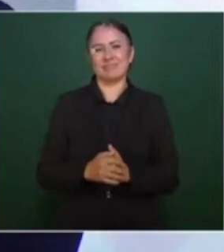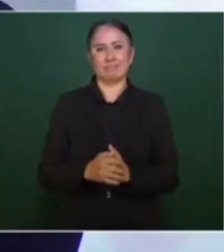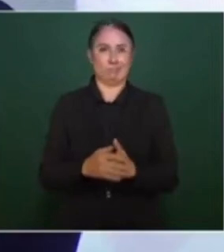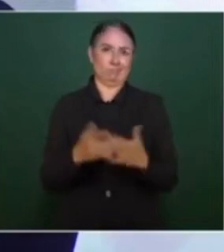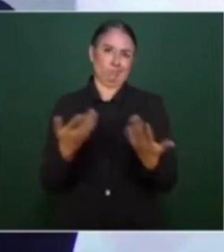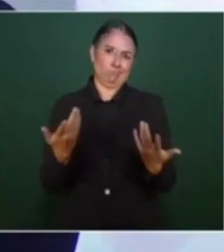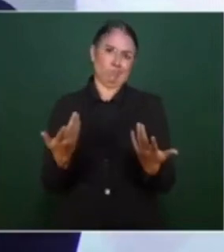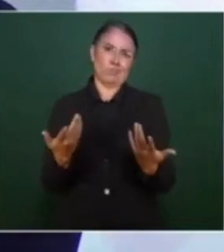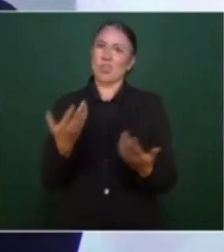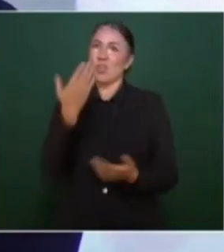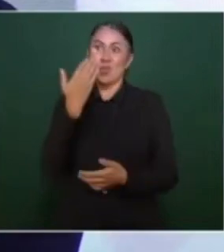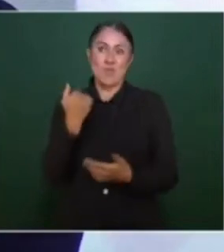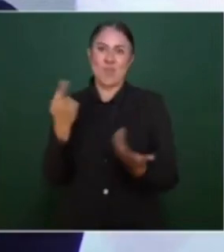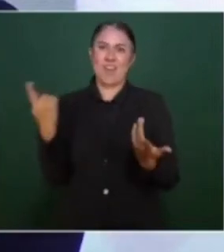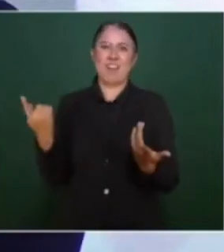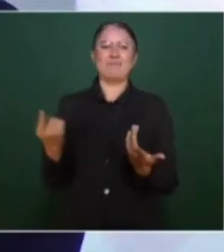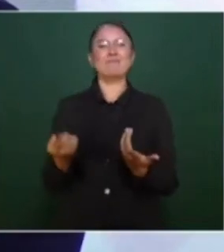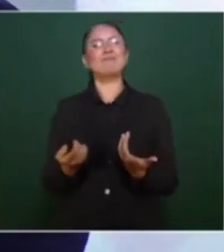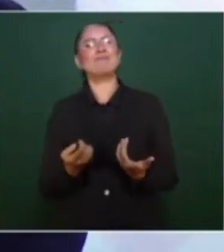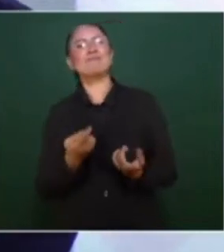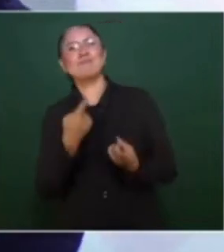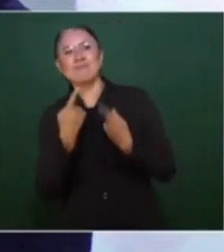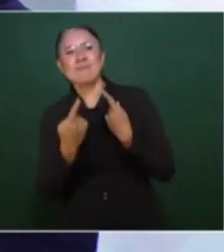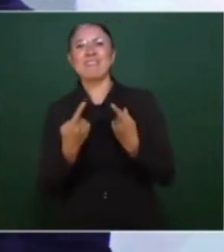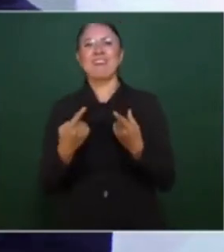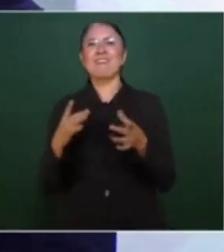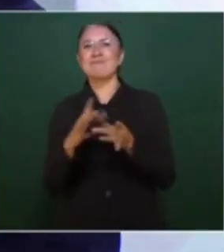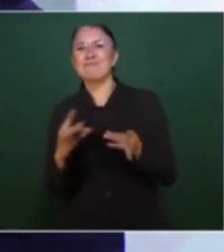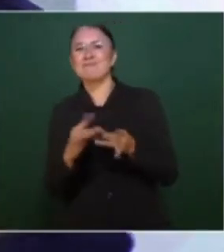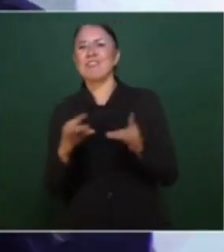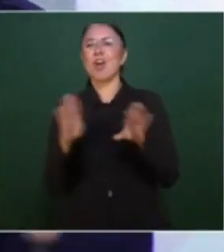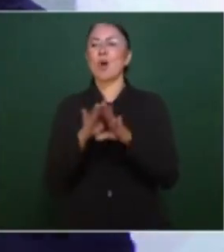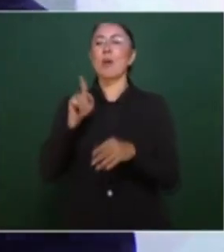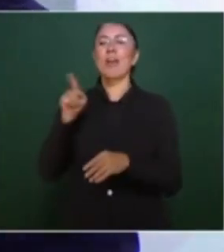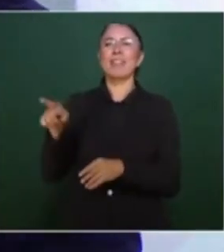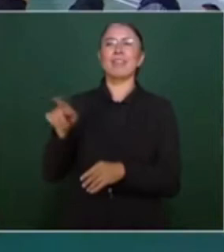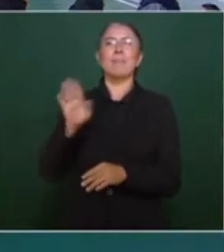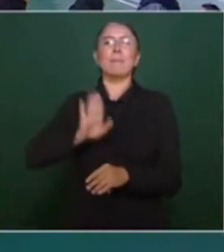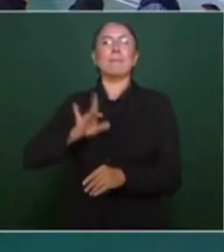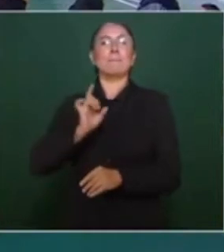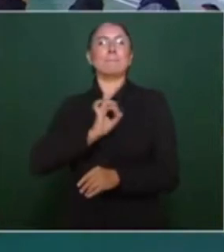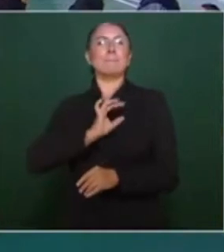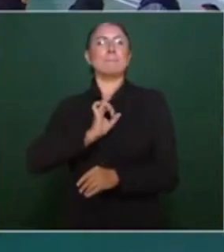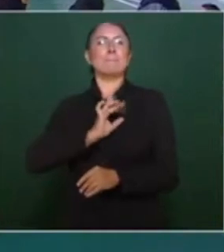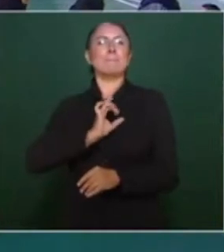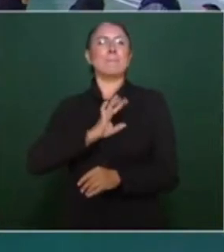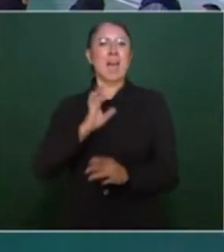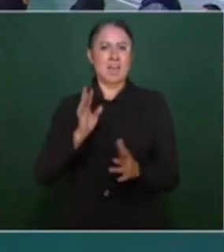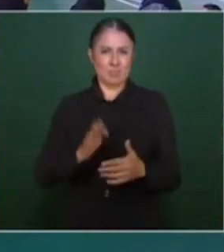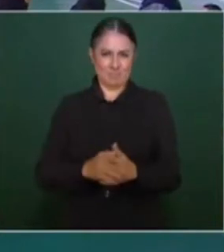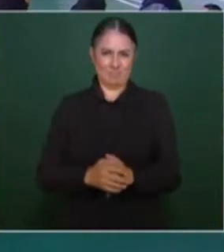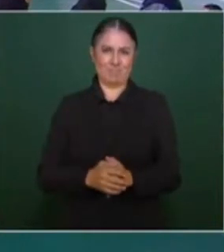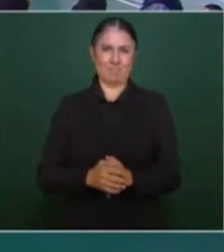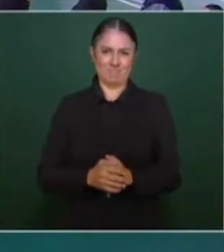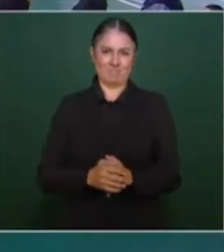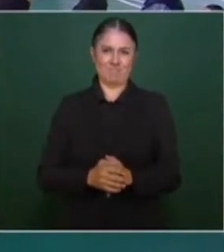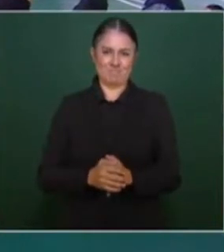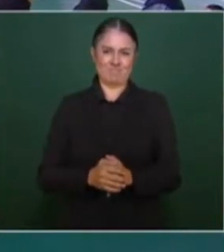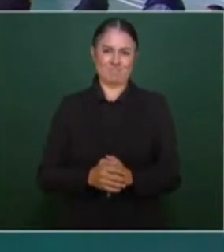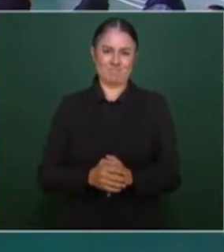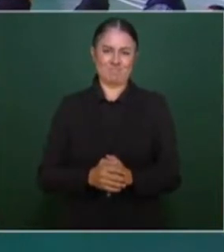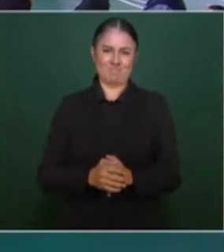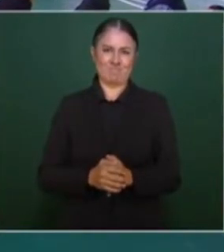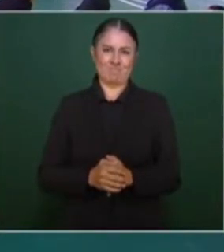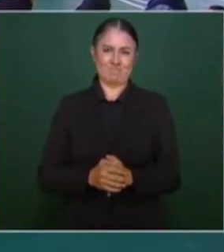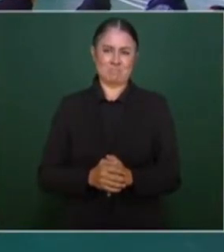argumentación, ahí es fobia. y todo lo